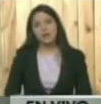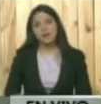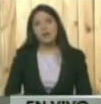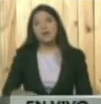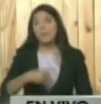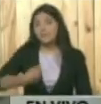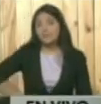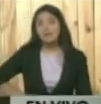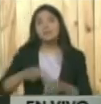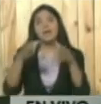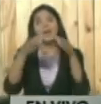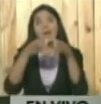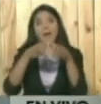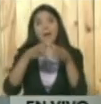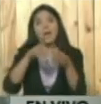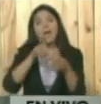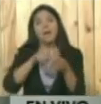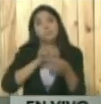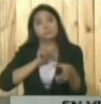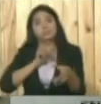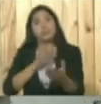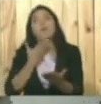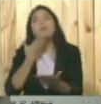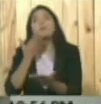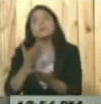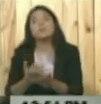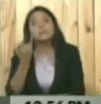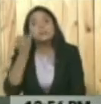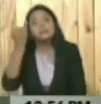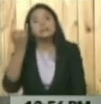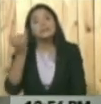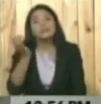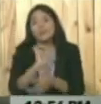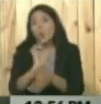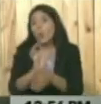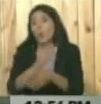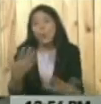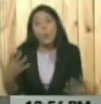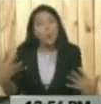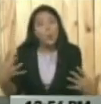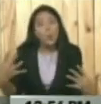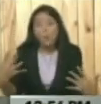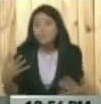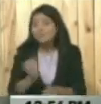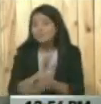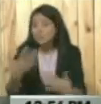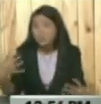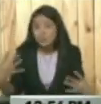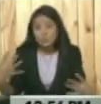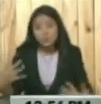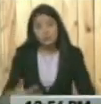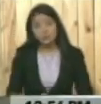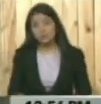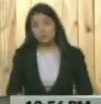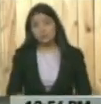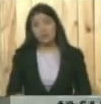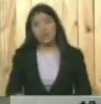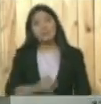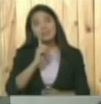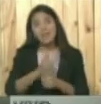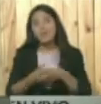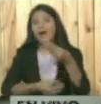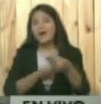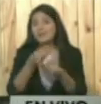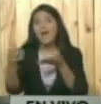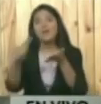de Países No Alineados le vamos a proponer una iniciativa urgente, urgente, para que se realice en Nueva